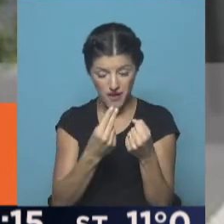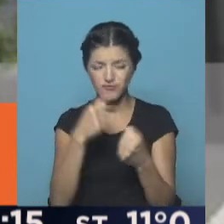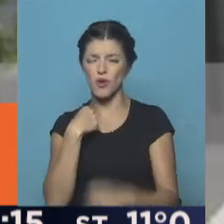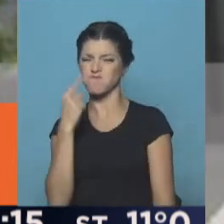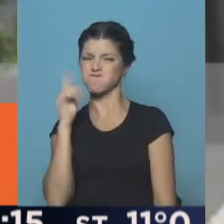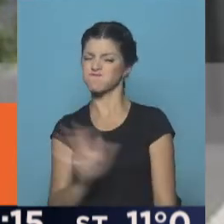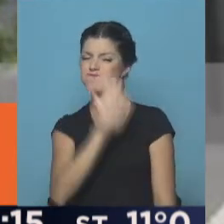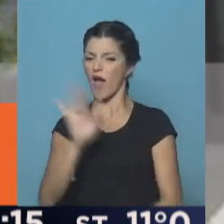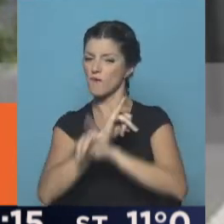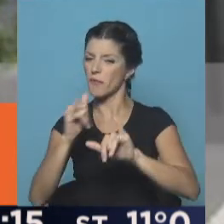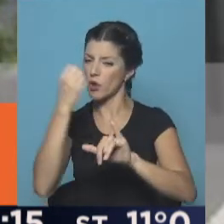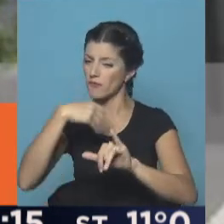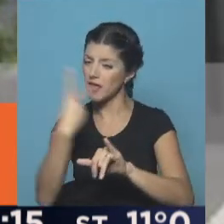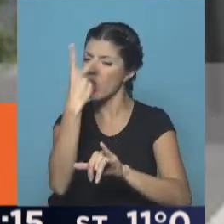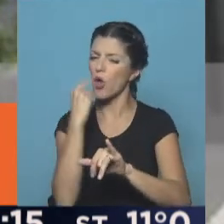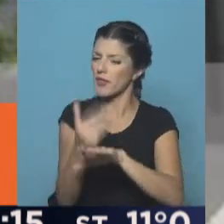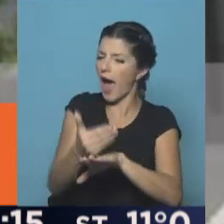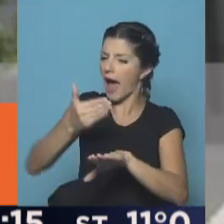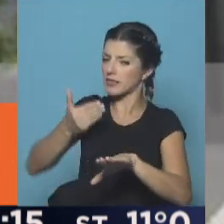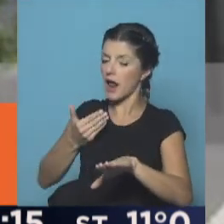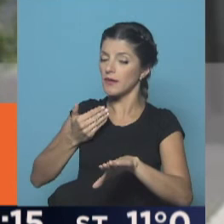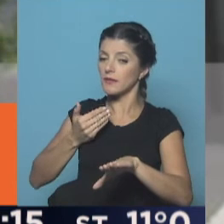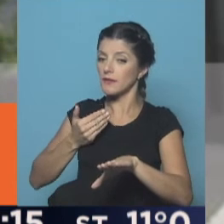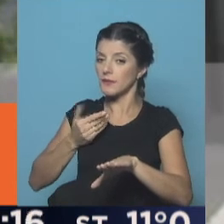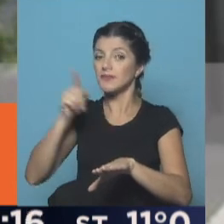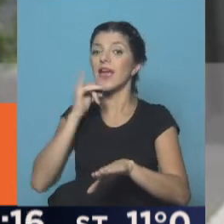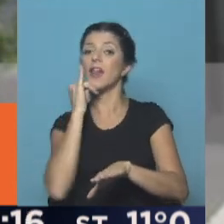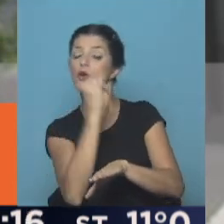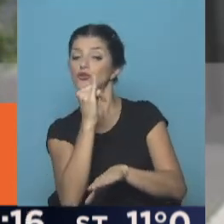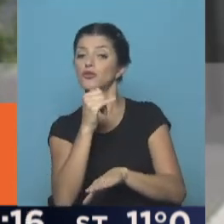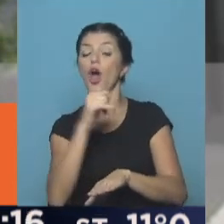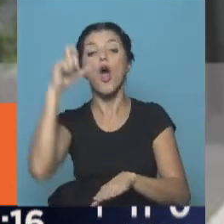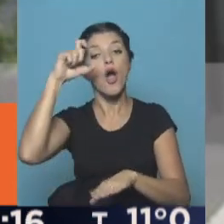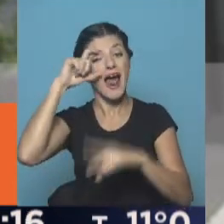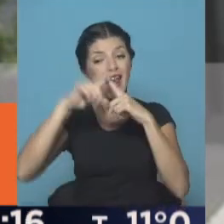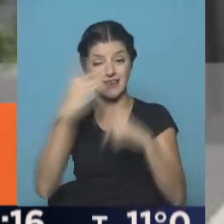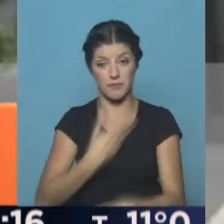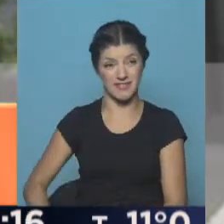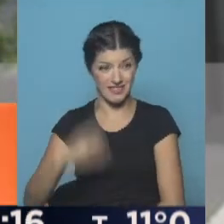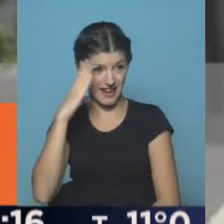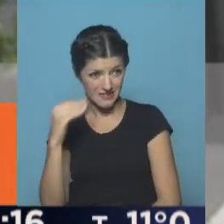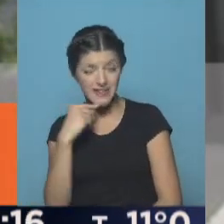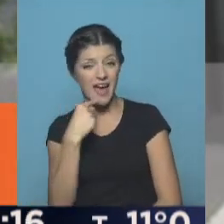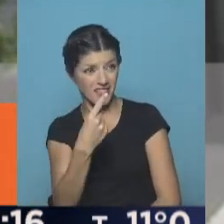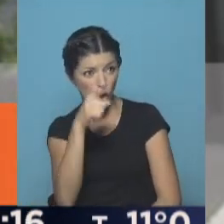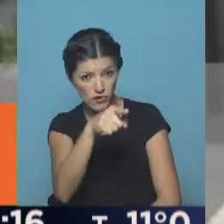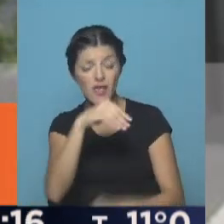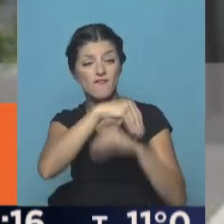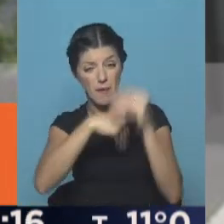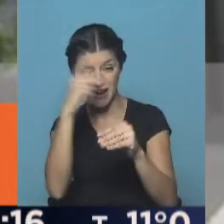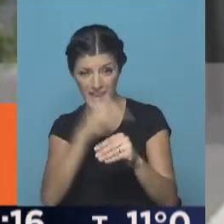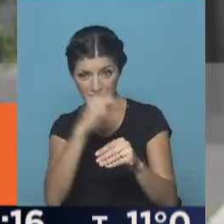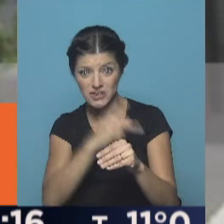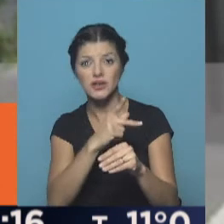versión oficial y recordó que hace 2 días había denunciado a la expresidenta Cristina Kirchner y la había acusado de que la familia Kirchner